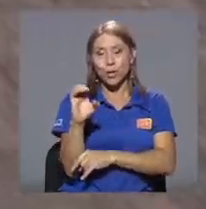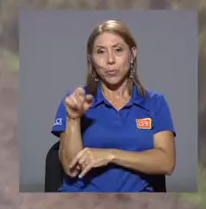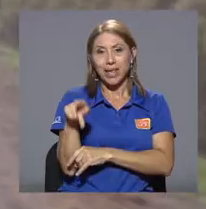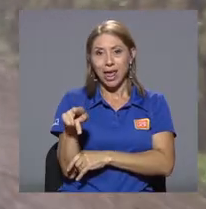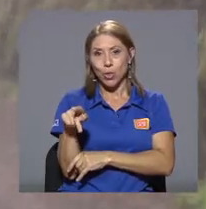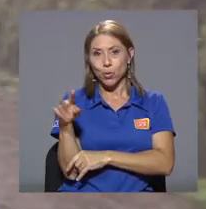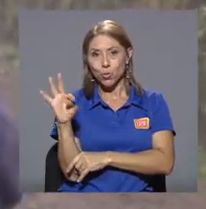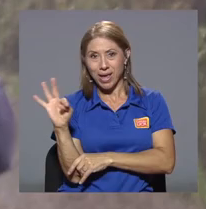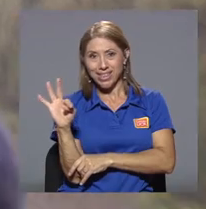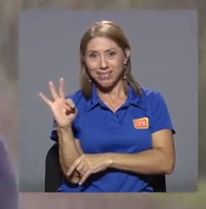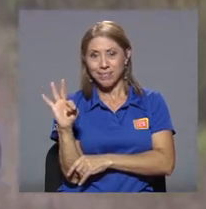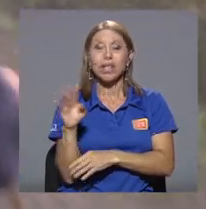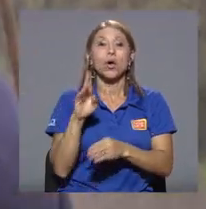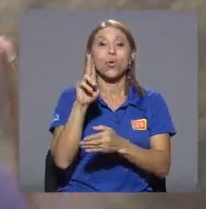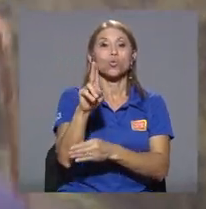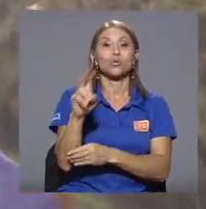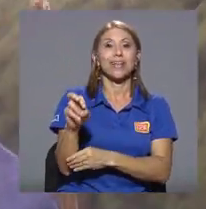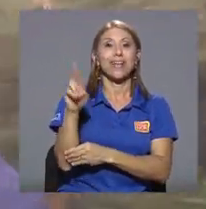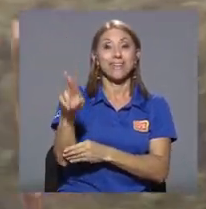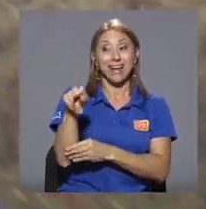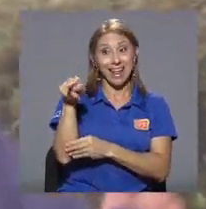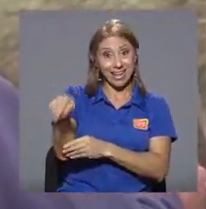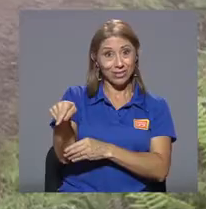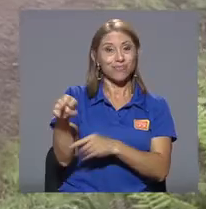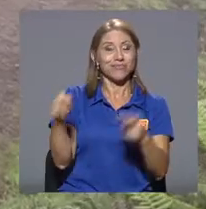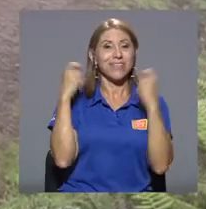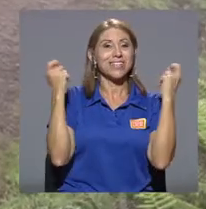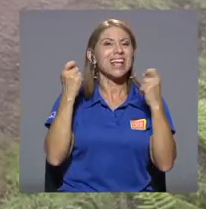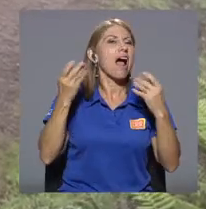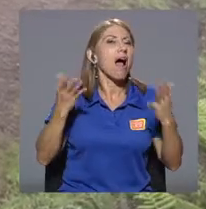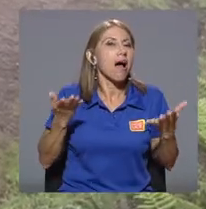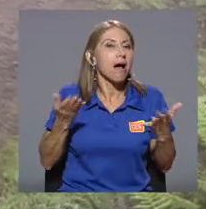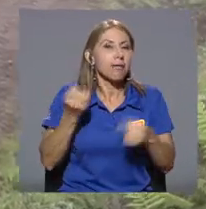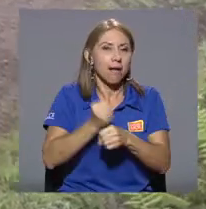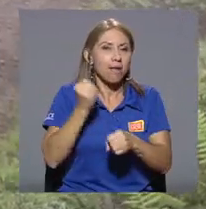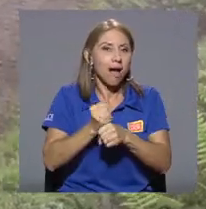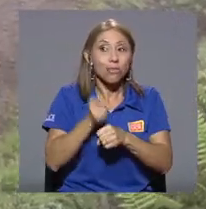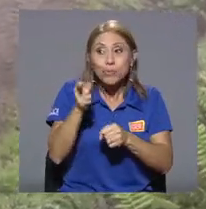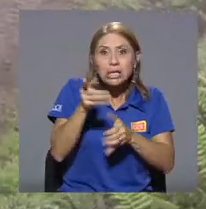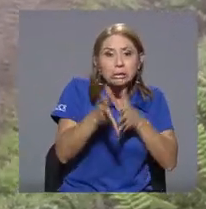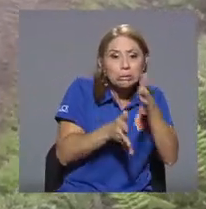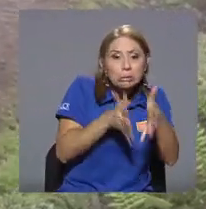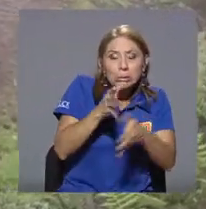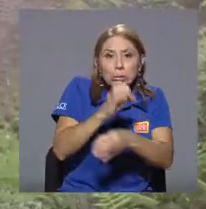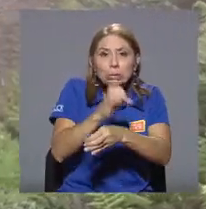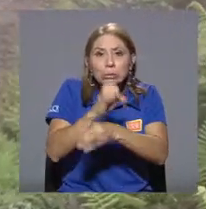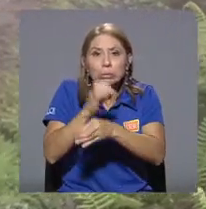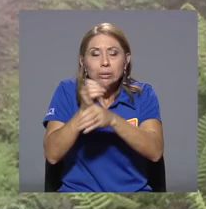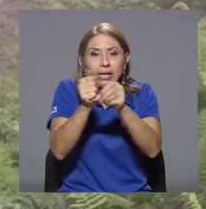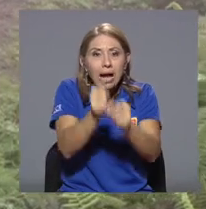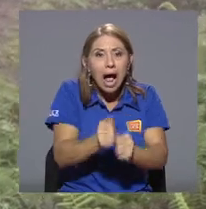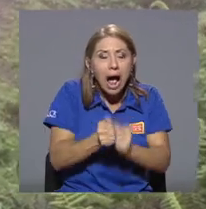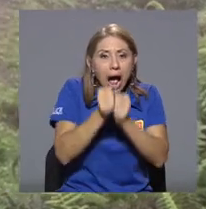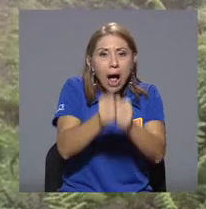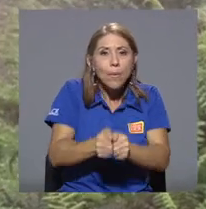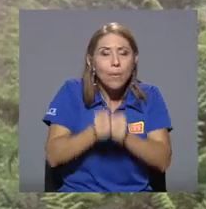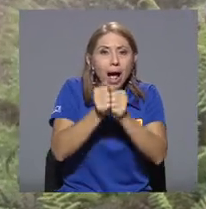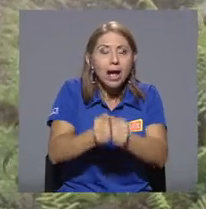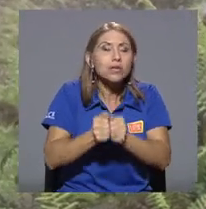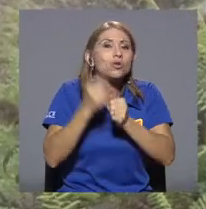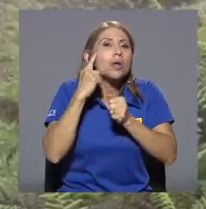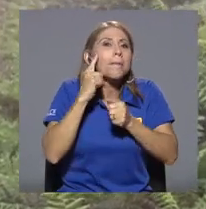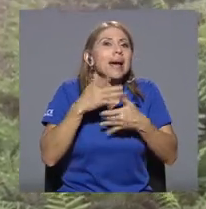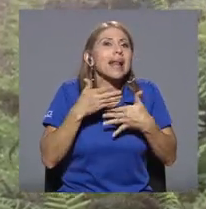esta época del año la festejan trabajando. Ellos se encargan del cuidado de los caballos para sangrías que utiliza el instituto en el proceso